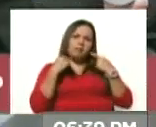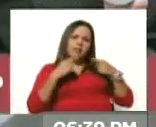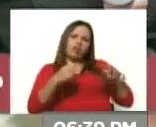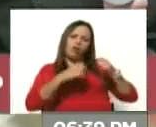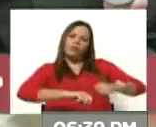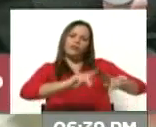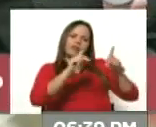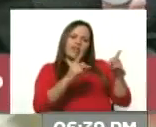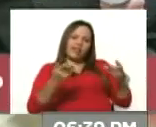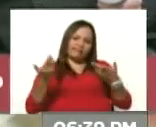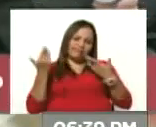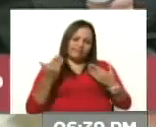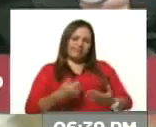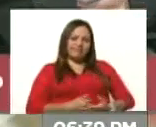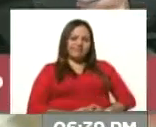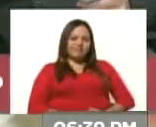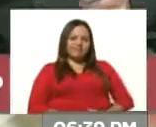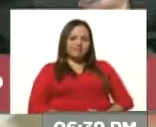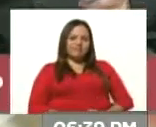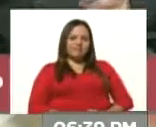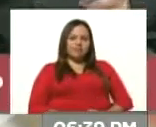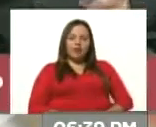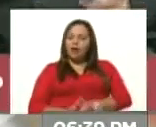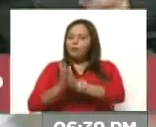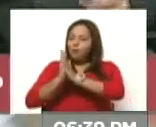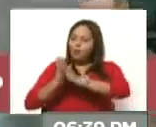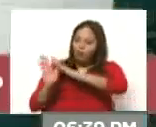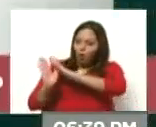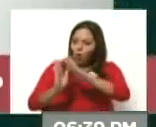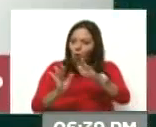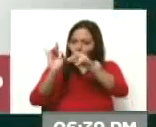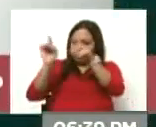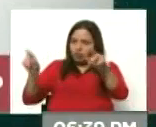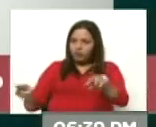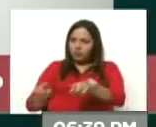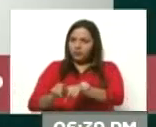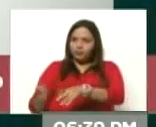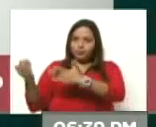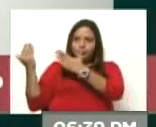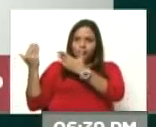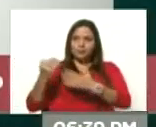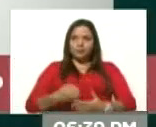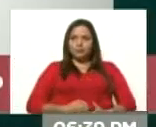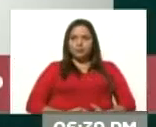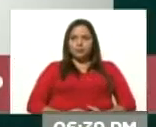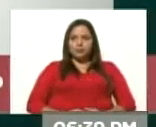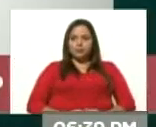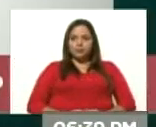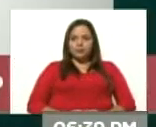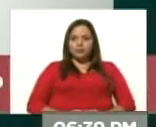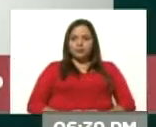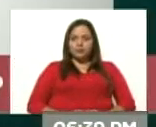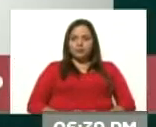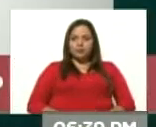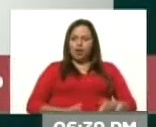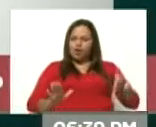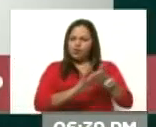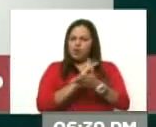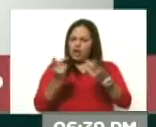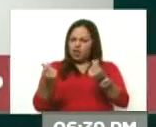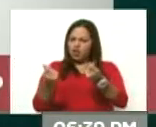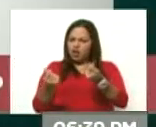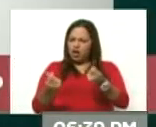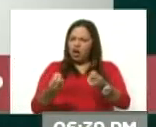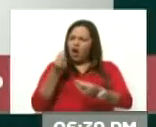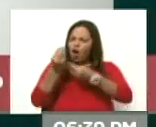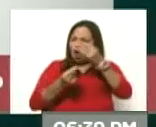oportunidad vamos a seguir con la próxima lámina de monitor país que estamos entrando en el área económica cómo